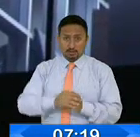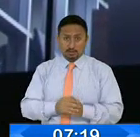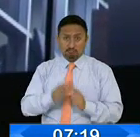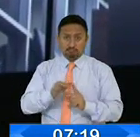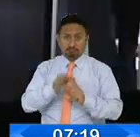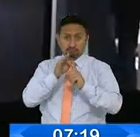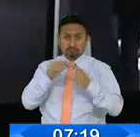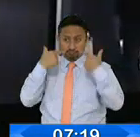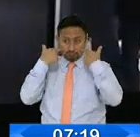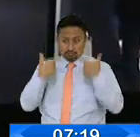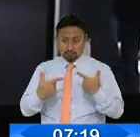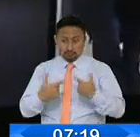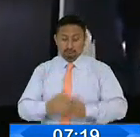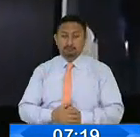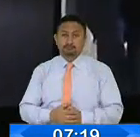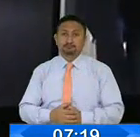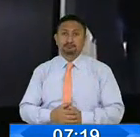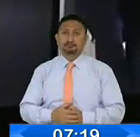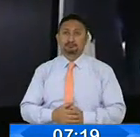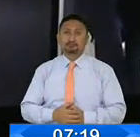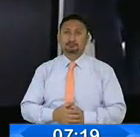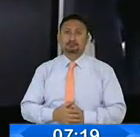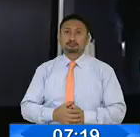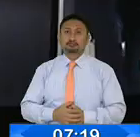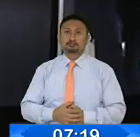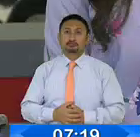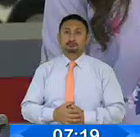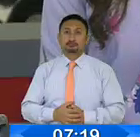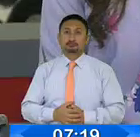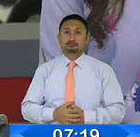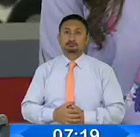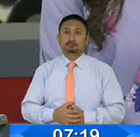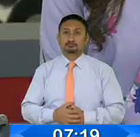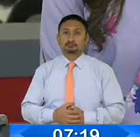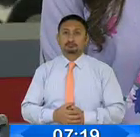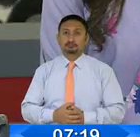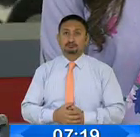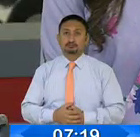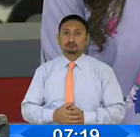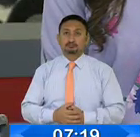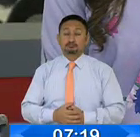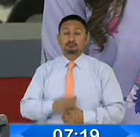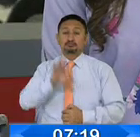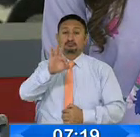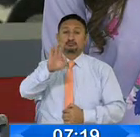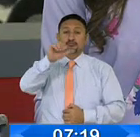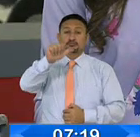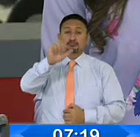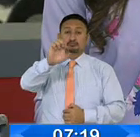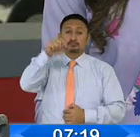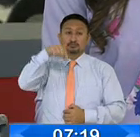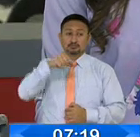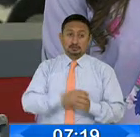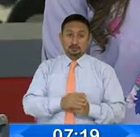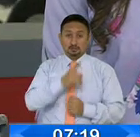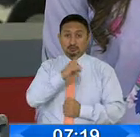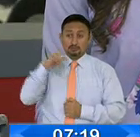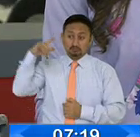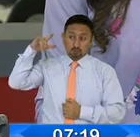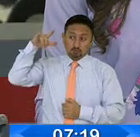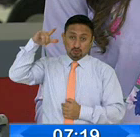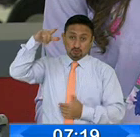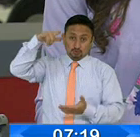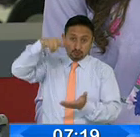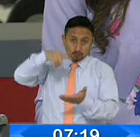Policía Nacional, informó Carlos Julio Gurumendi. Y la Fuerza Aérea Ecuatoriana interceptó una avioneta que